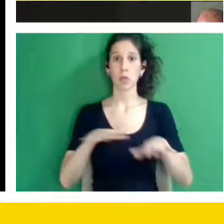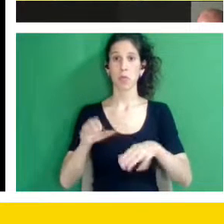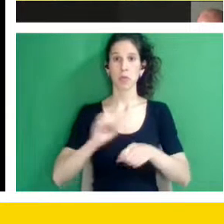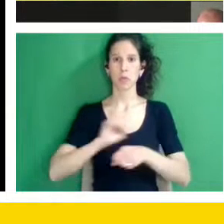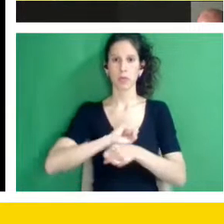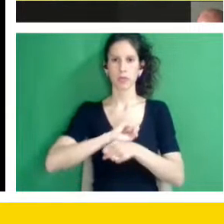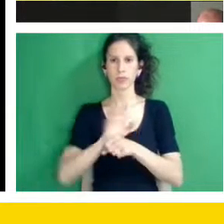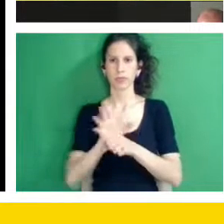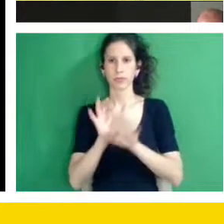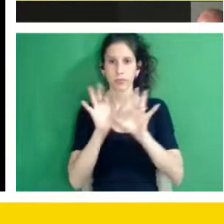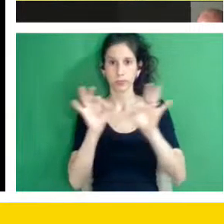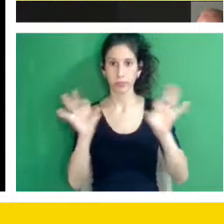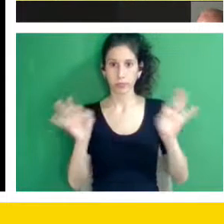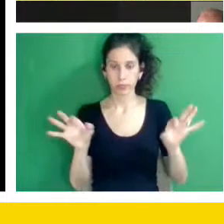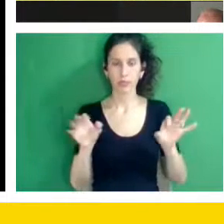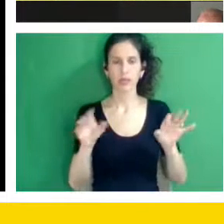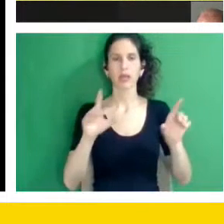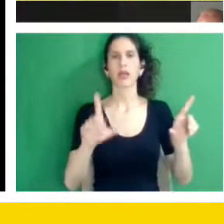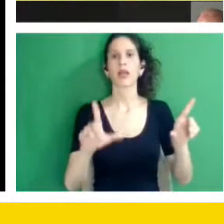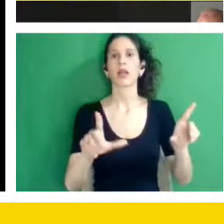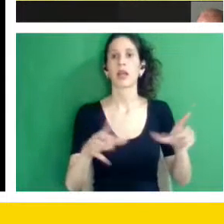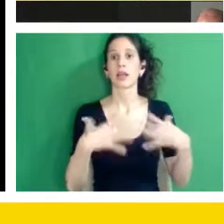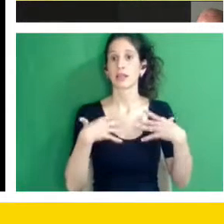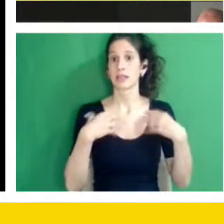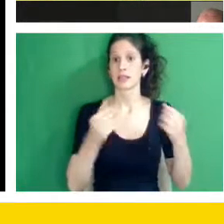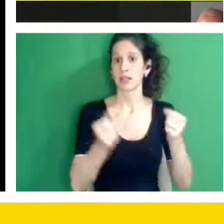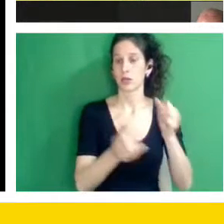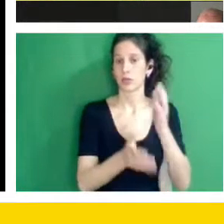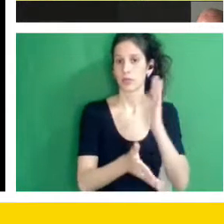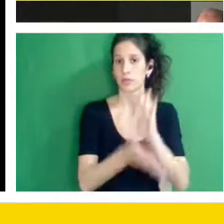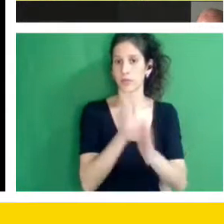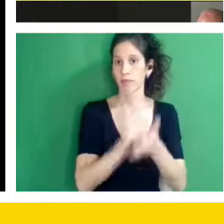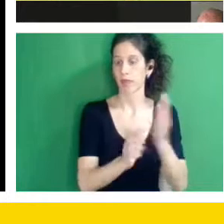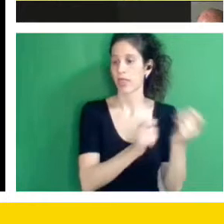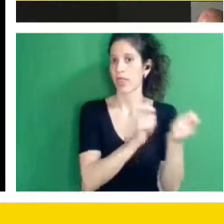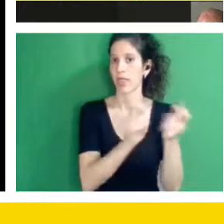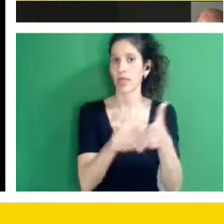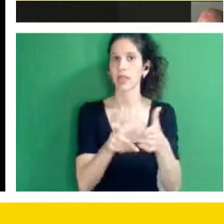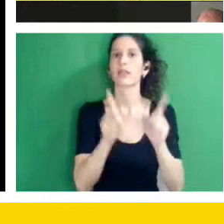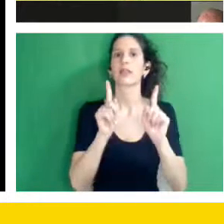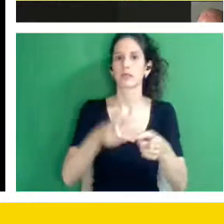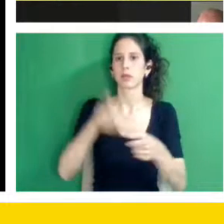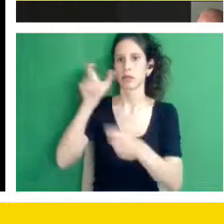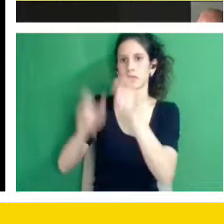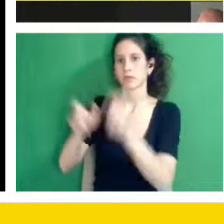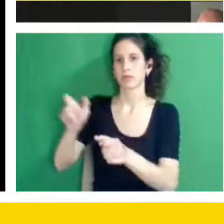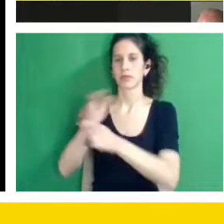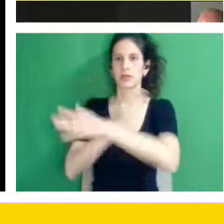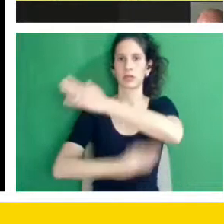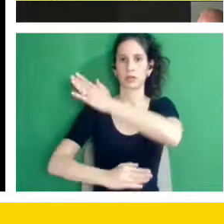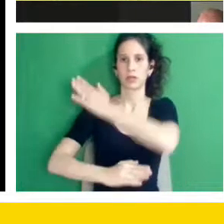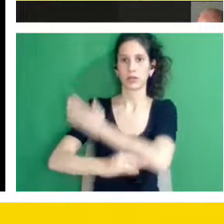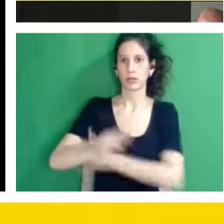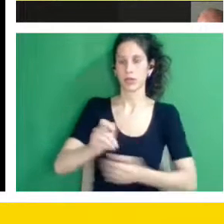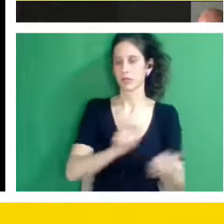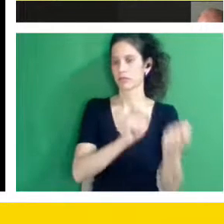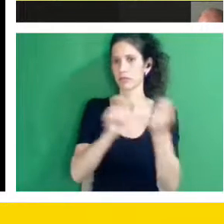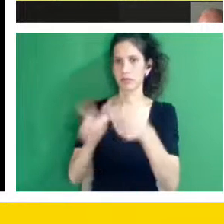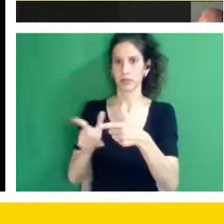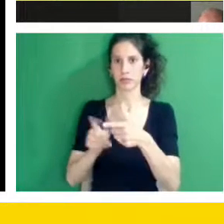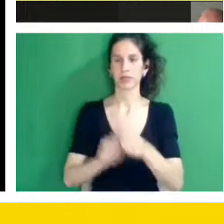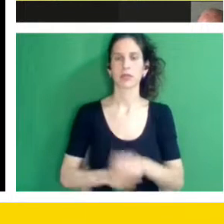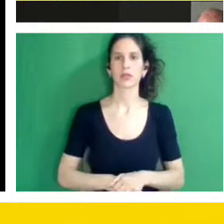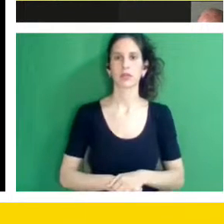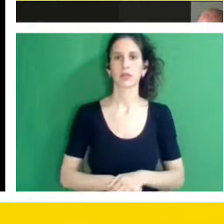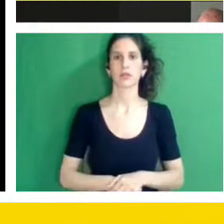con discapacidad a fin de que gocen una amplia cobertura de atención en salud gratuita, pero no hay una mención de la